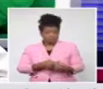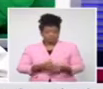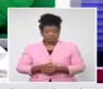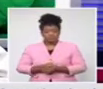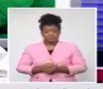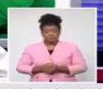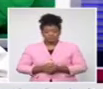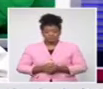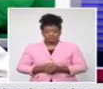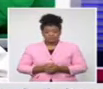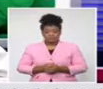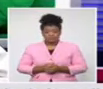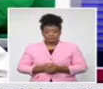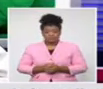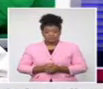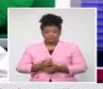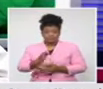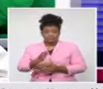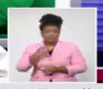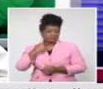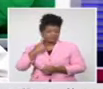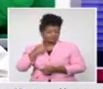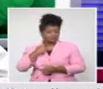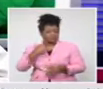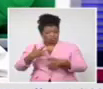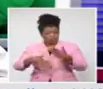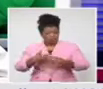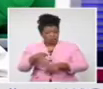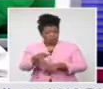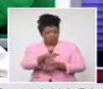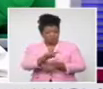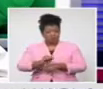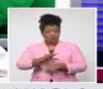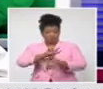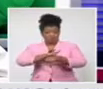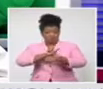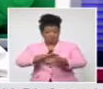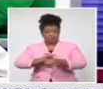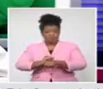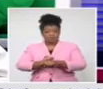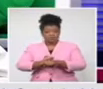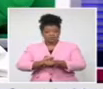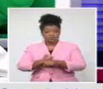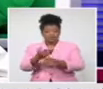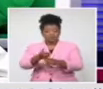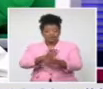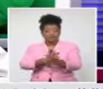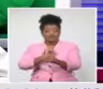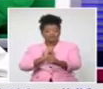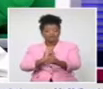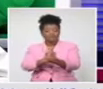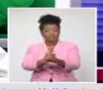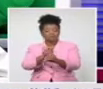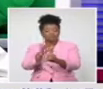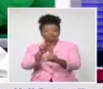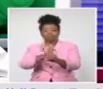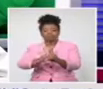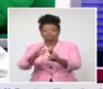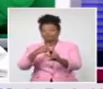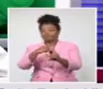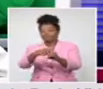estenosis aórtica severa, que contacto de un caso positivo ya diagnosticado